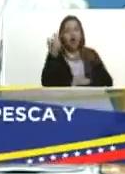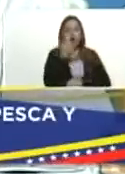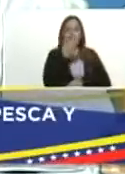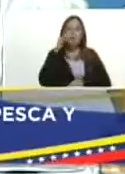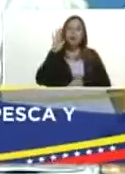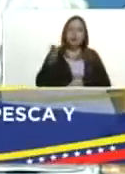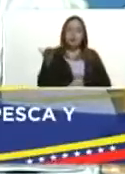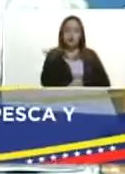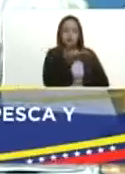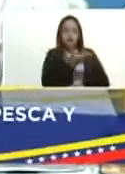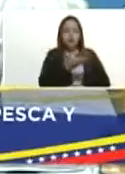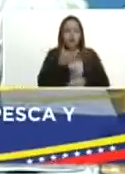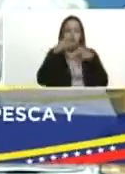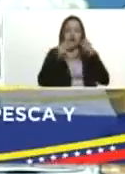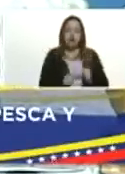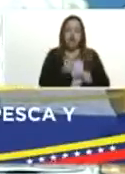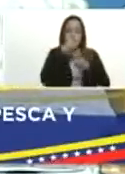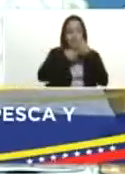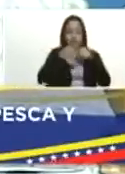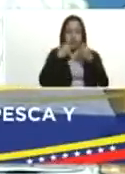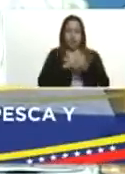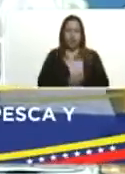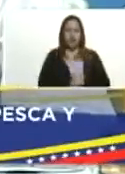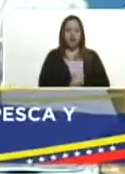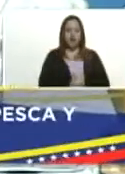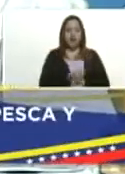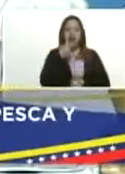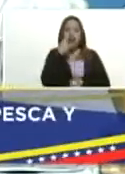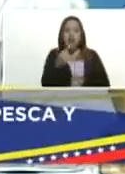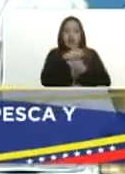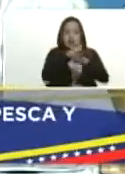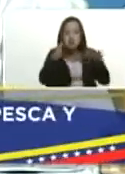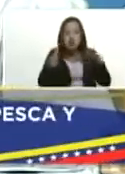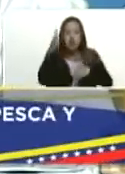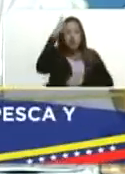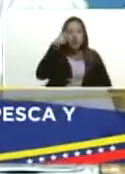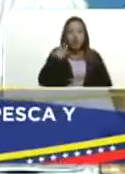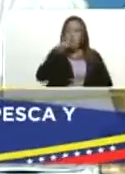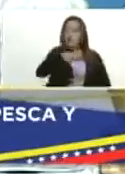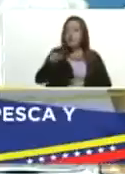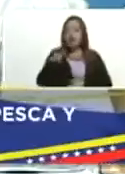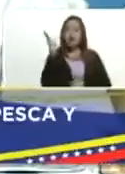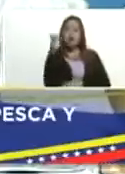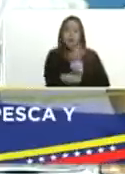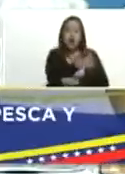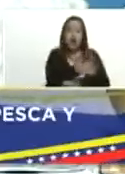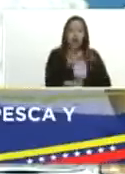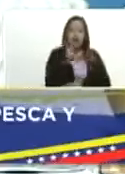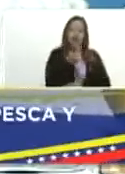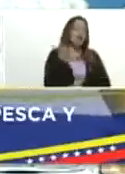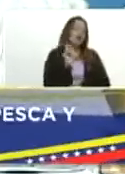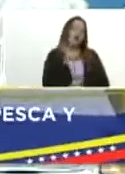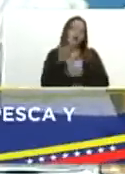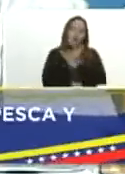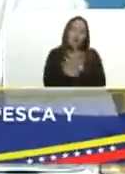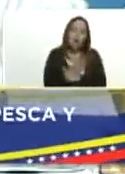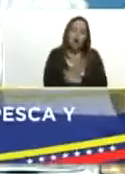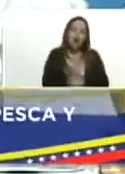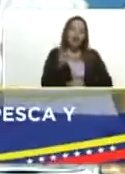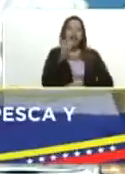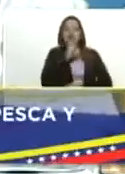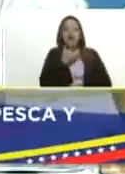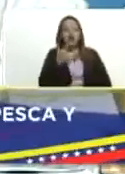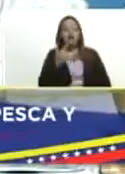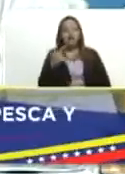que tienen con nuestra seguridad alimentaria para decirle a Trump que con los pescadores de Venezuela no se juega, no se meta, y